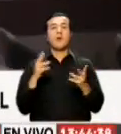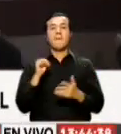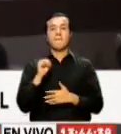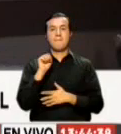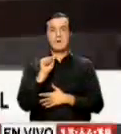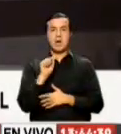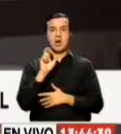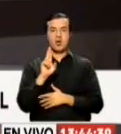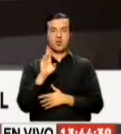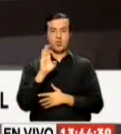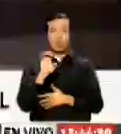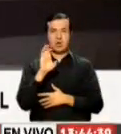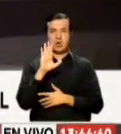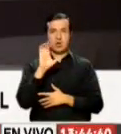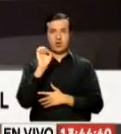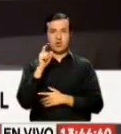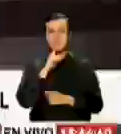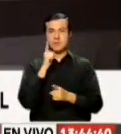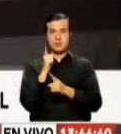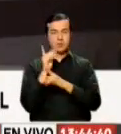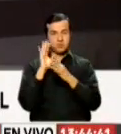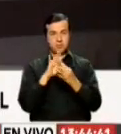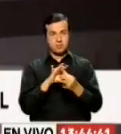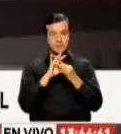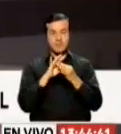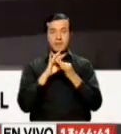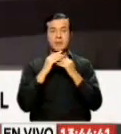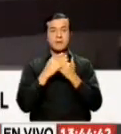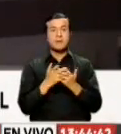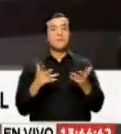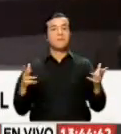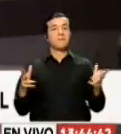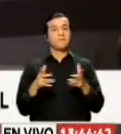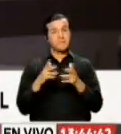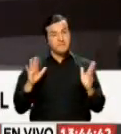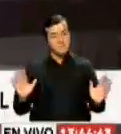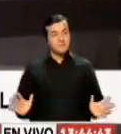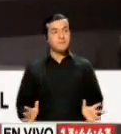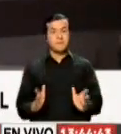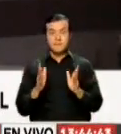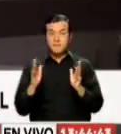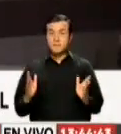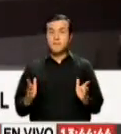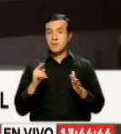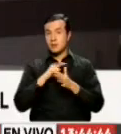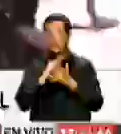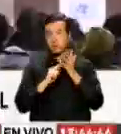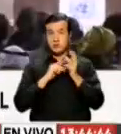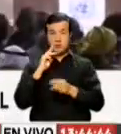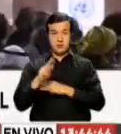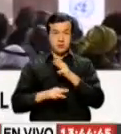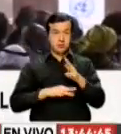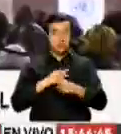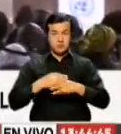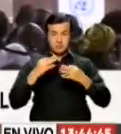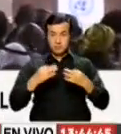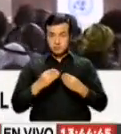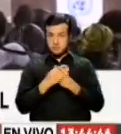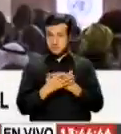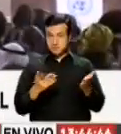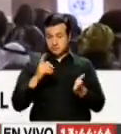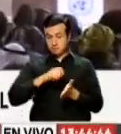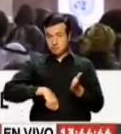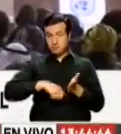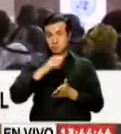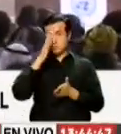Marruecos, entre llamamientos a una cooperación multilateral para fomentar un fenómeno de dimensión global. La aprobación fue por